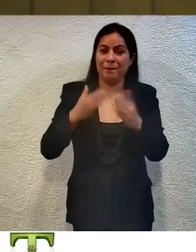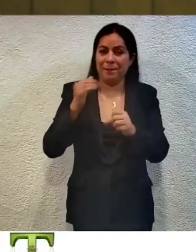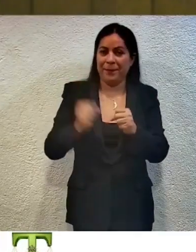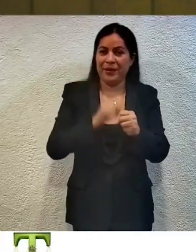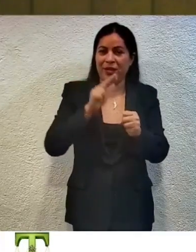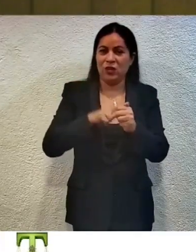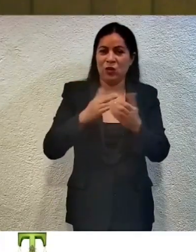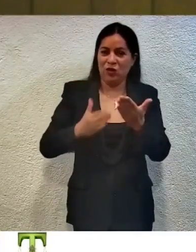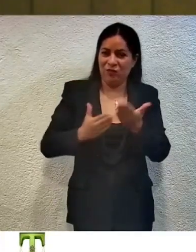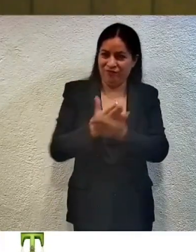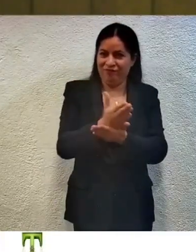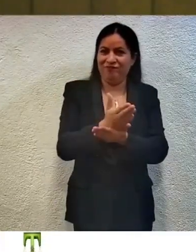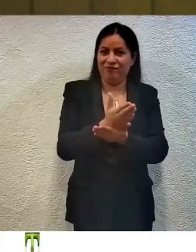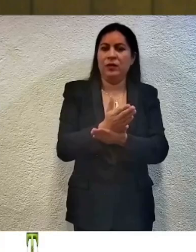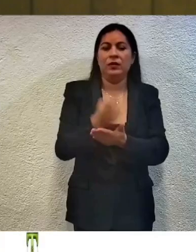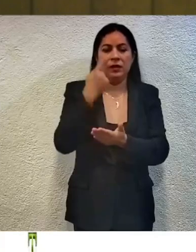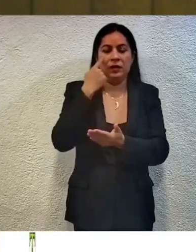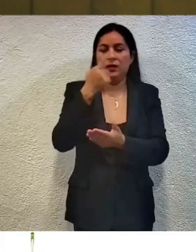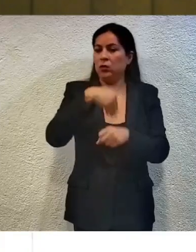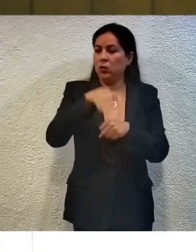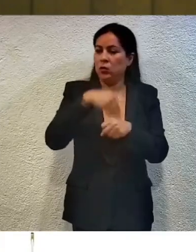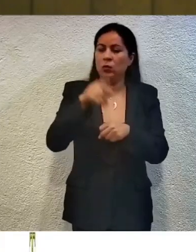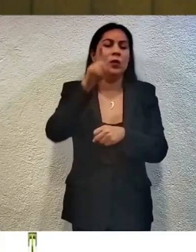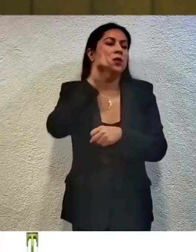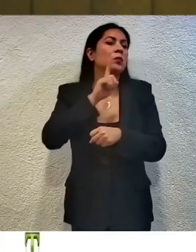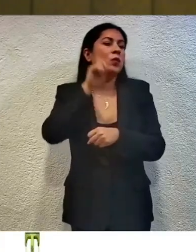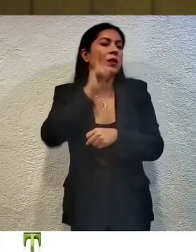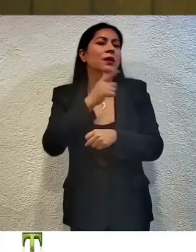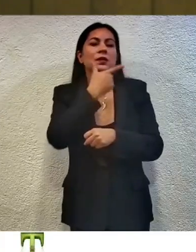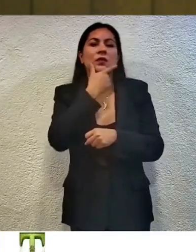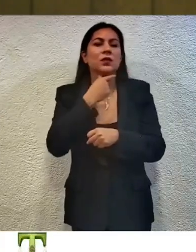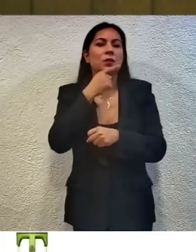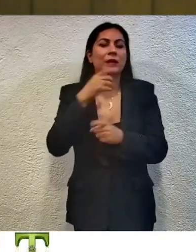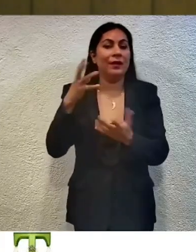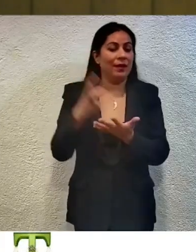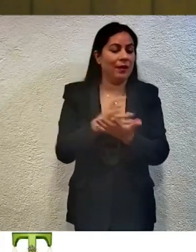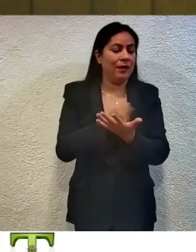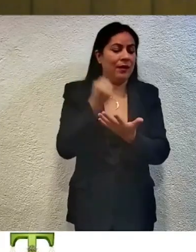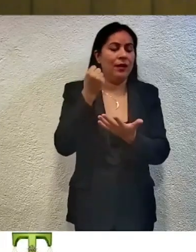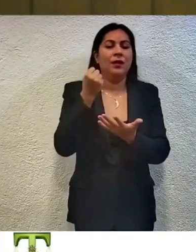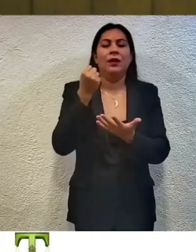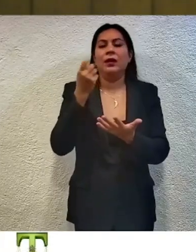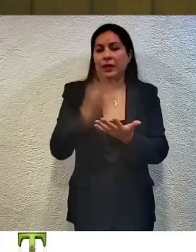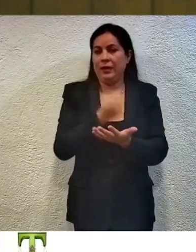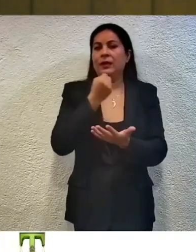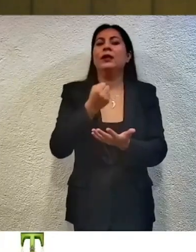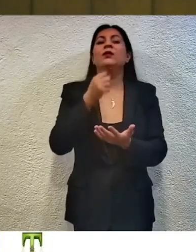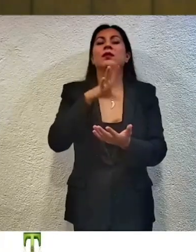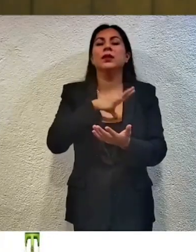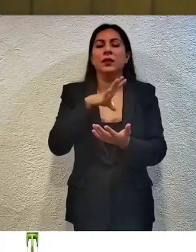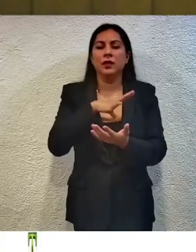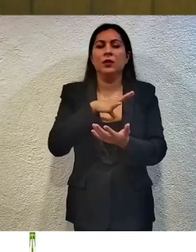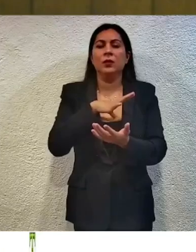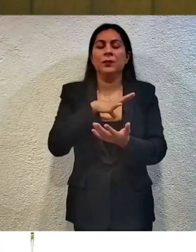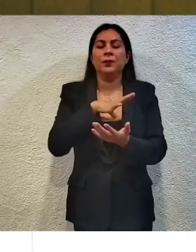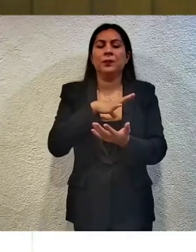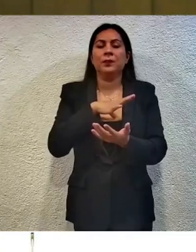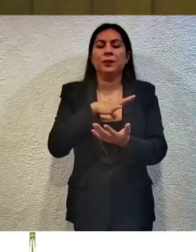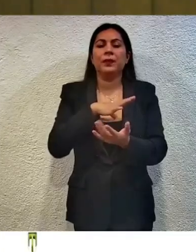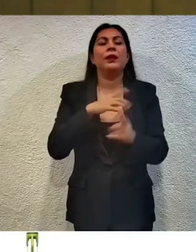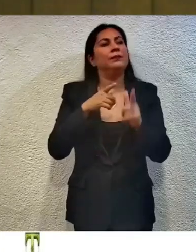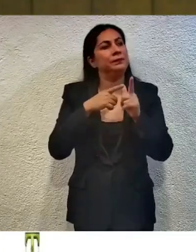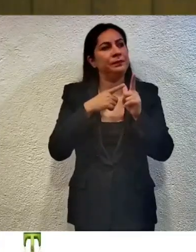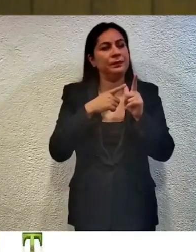relativa, observando el número de mujeres y hombres que resultaron ganadores, reiterando que se